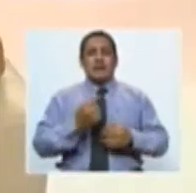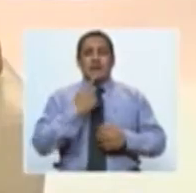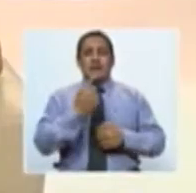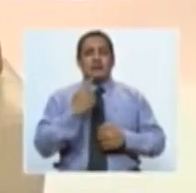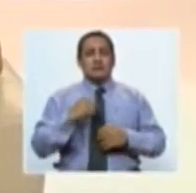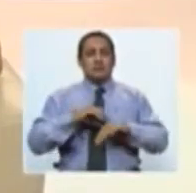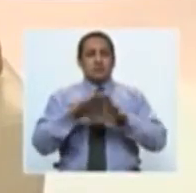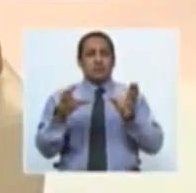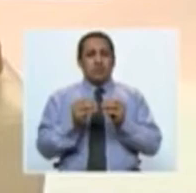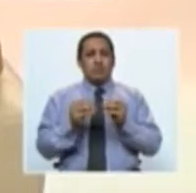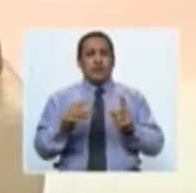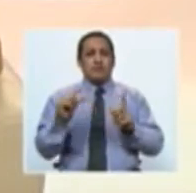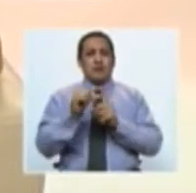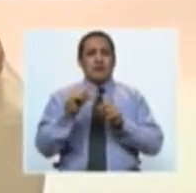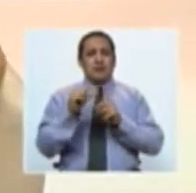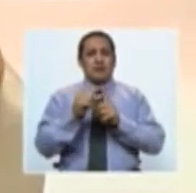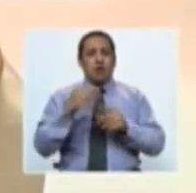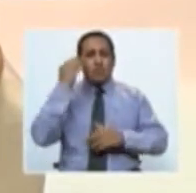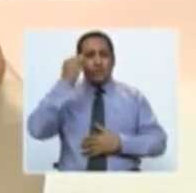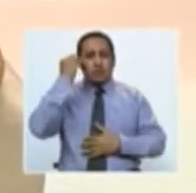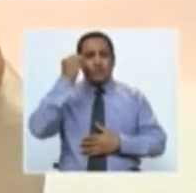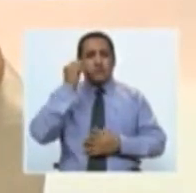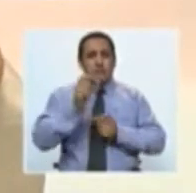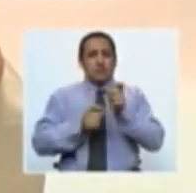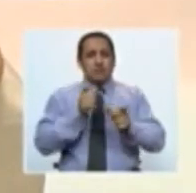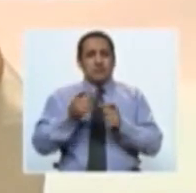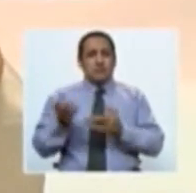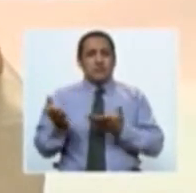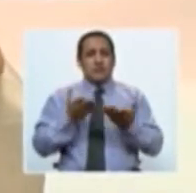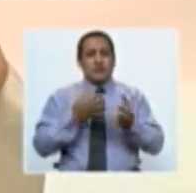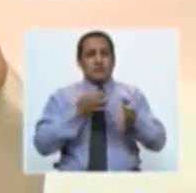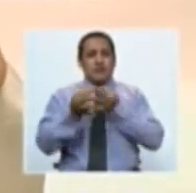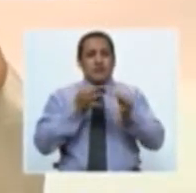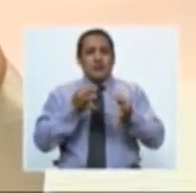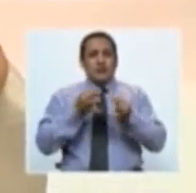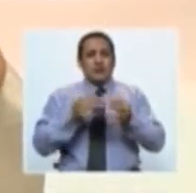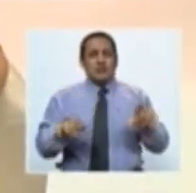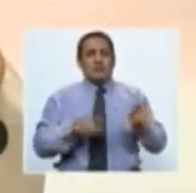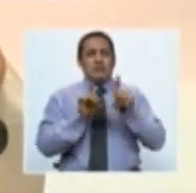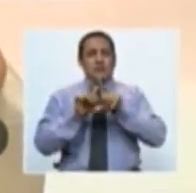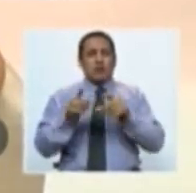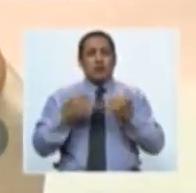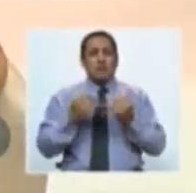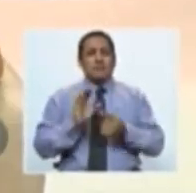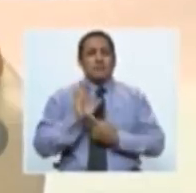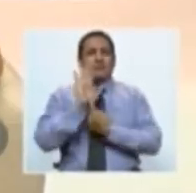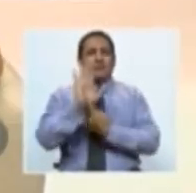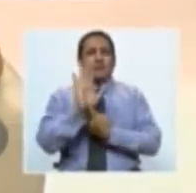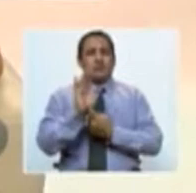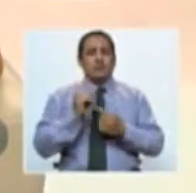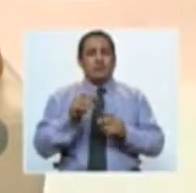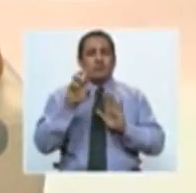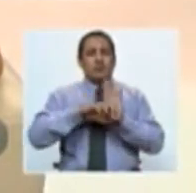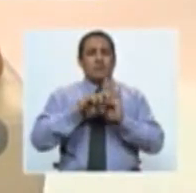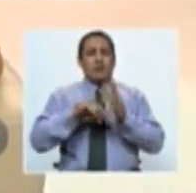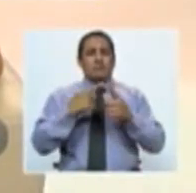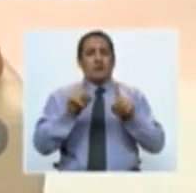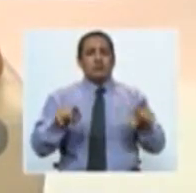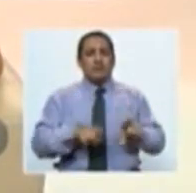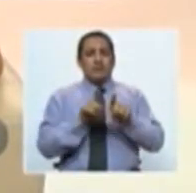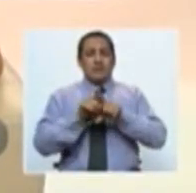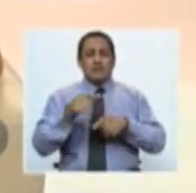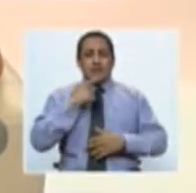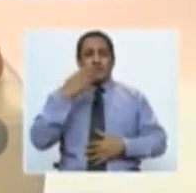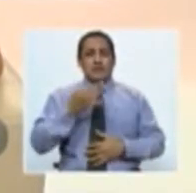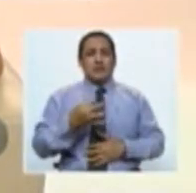Bueno, y esas eran las frases, las opiniones, los puntos fuertes dichos hoy en la edición de este programa, pero